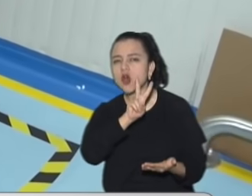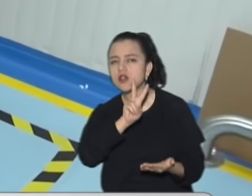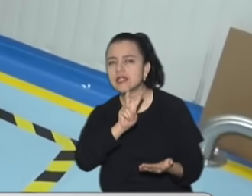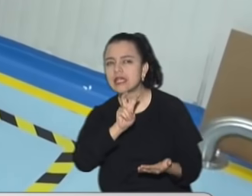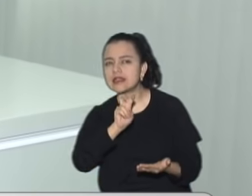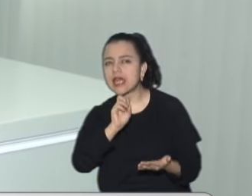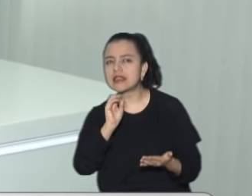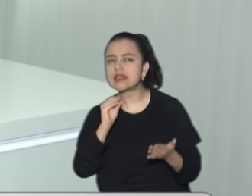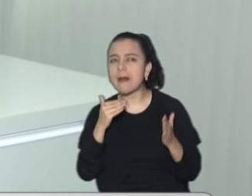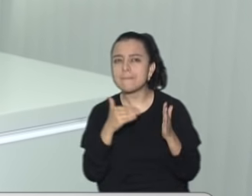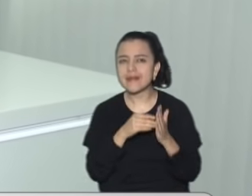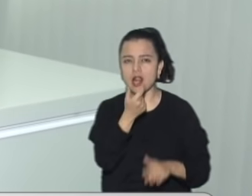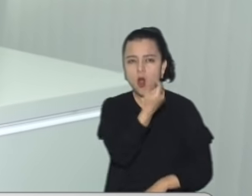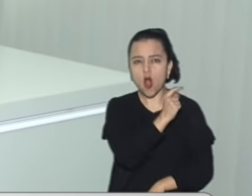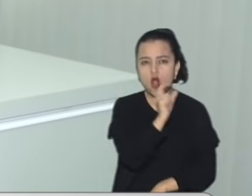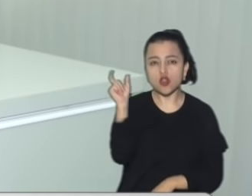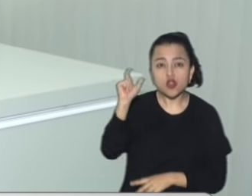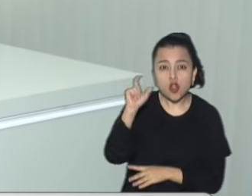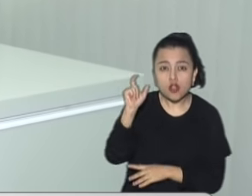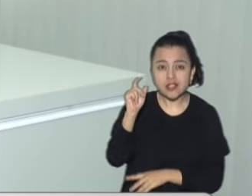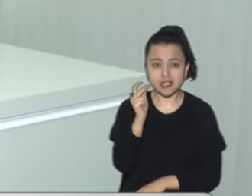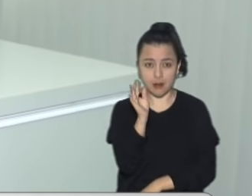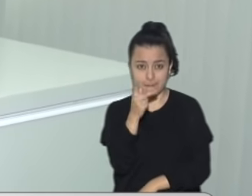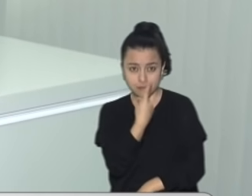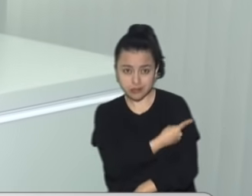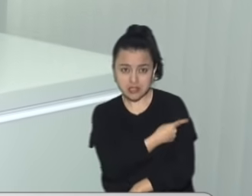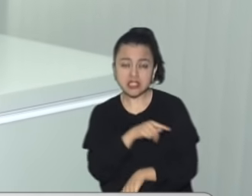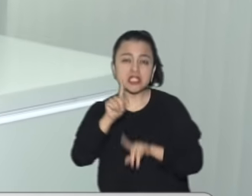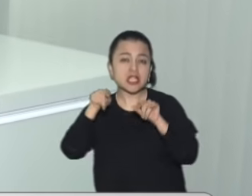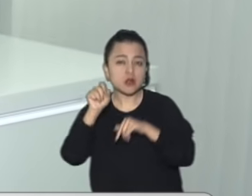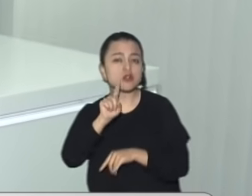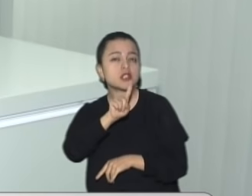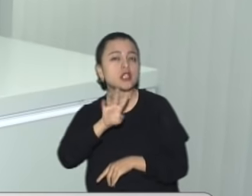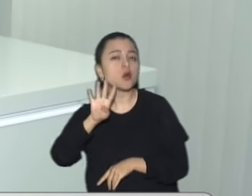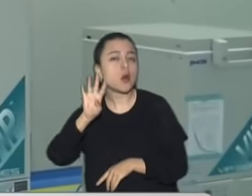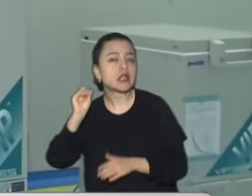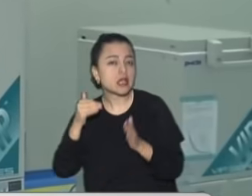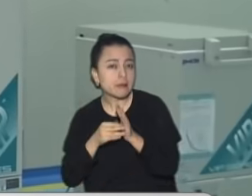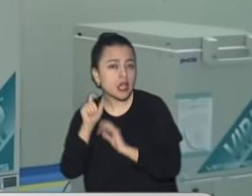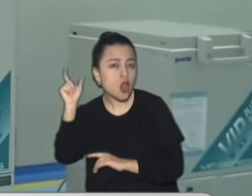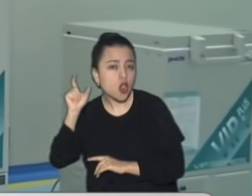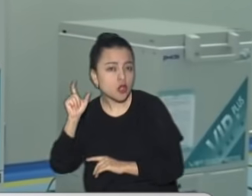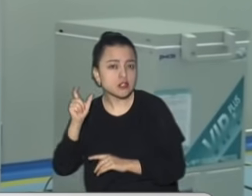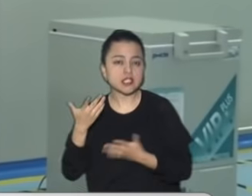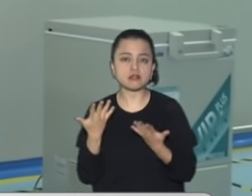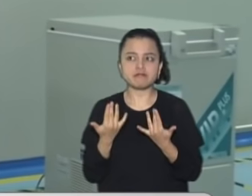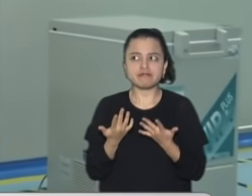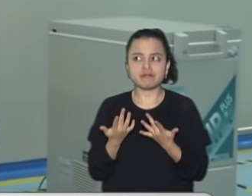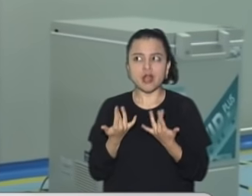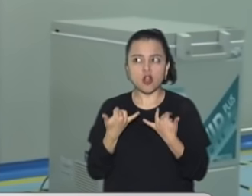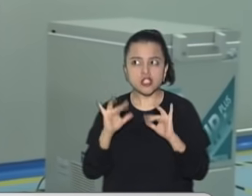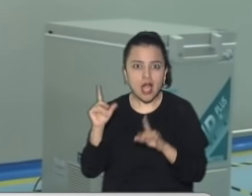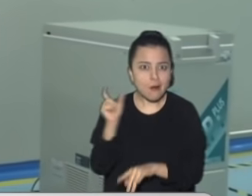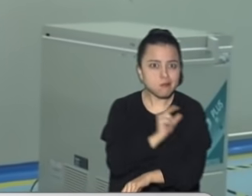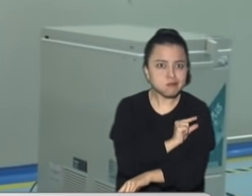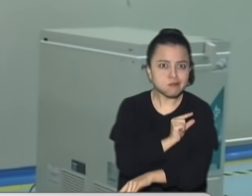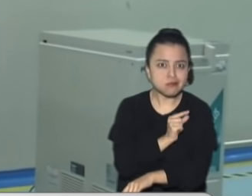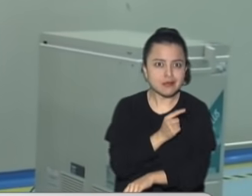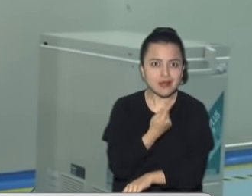dosis, otros con capacidad de 140 mil dosis de vacunas. Hasta el momento claramente no ha llegado la primera vacuna, pero ya están